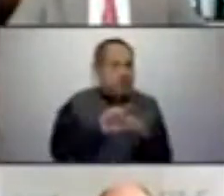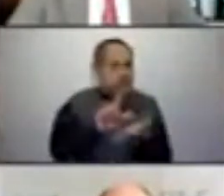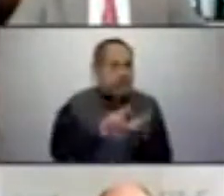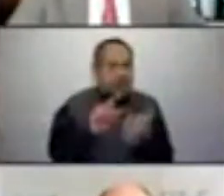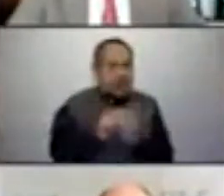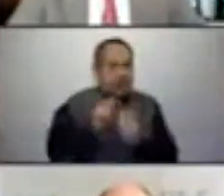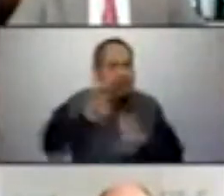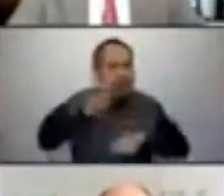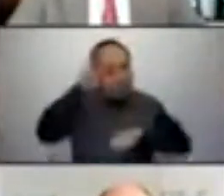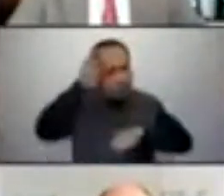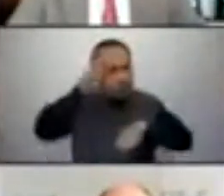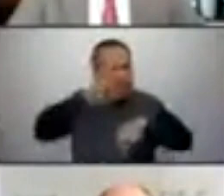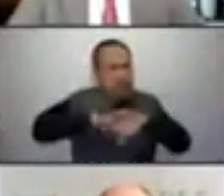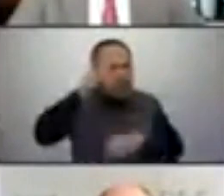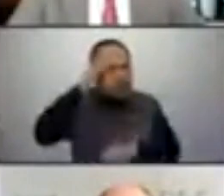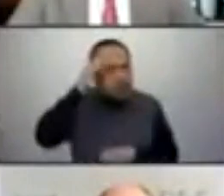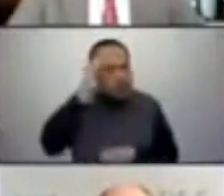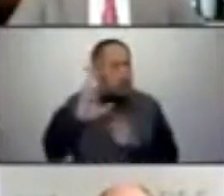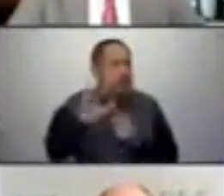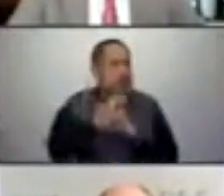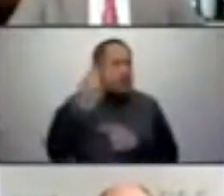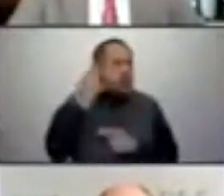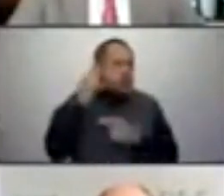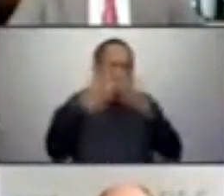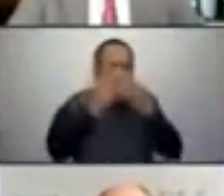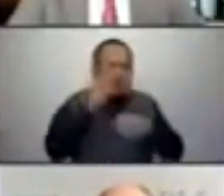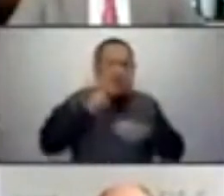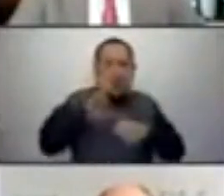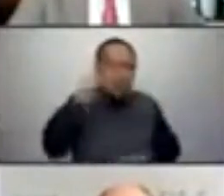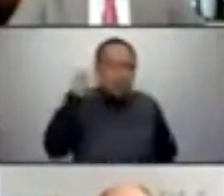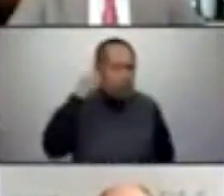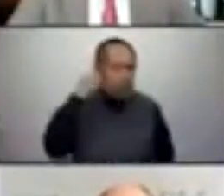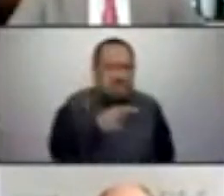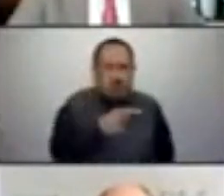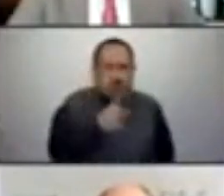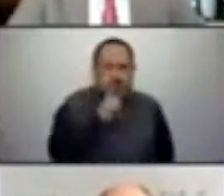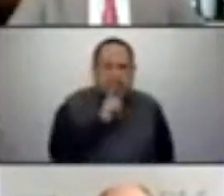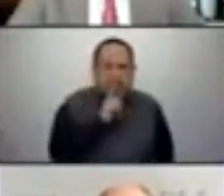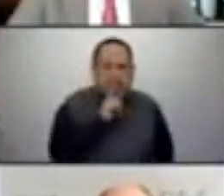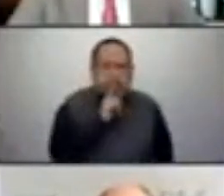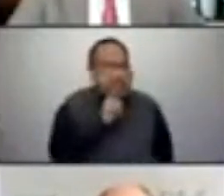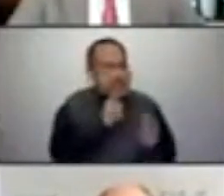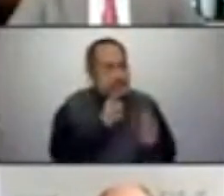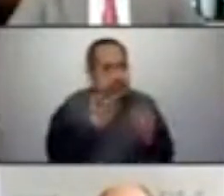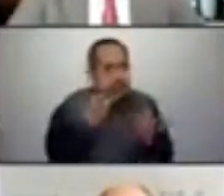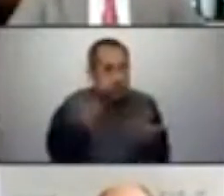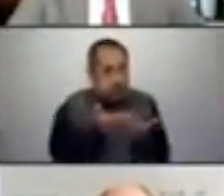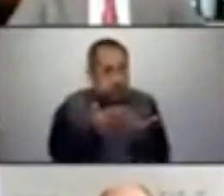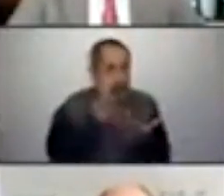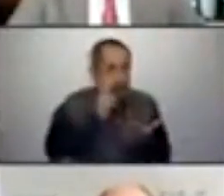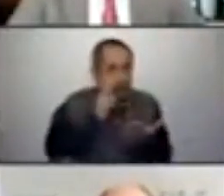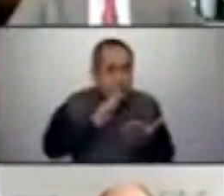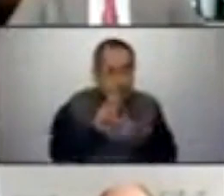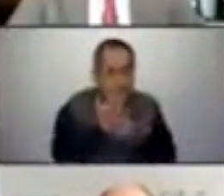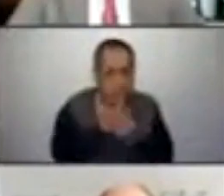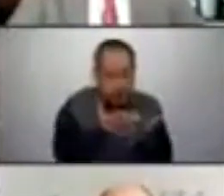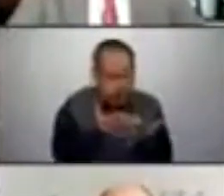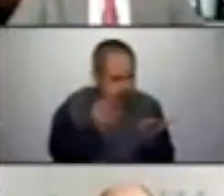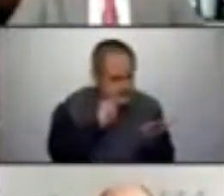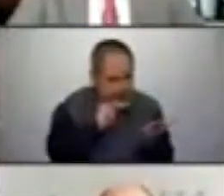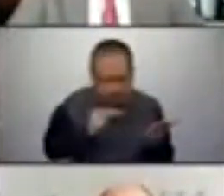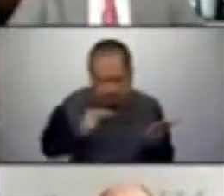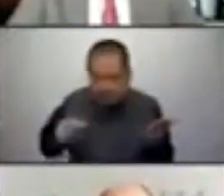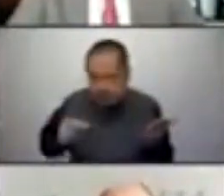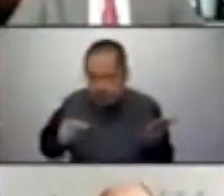director general de la Comisión de Radio y Televisión de Tabasco, a partir de las constancias que obran en el expediente, no se advierte